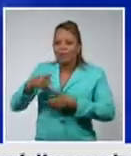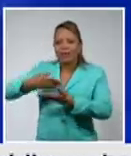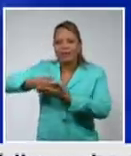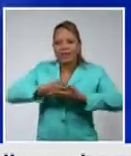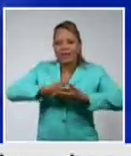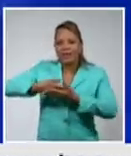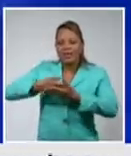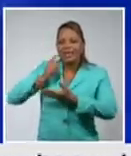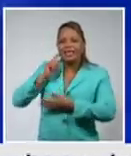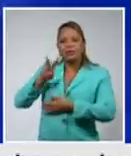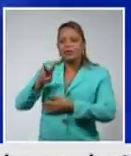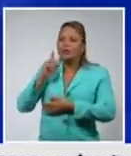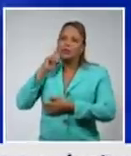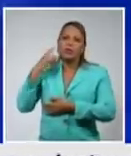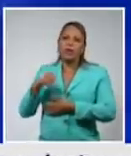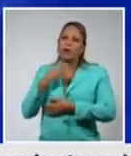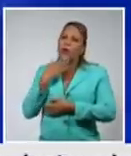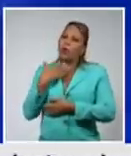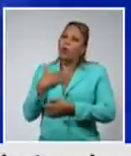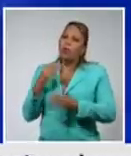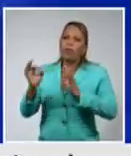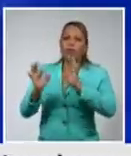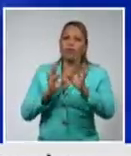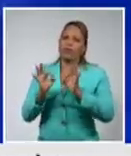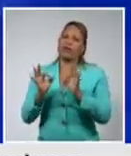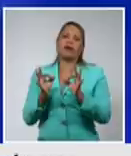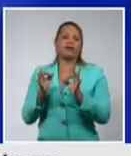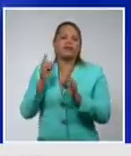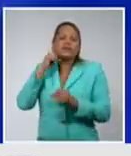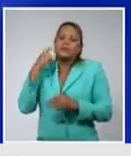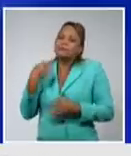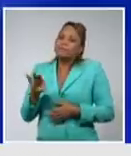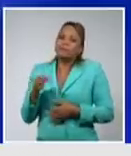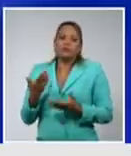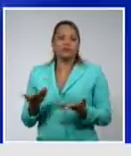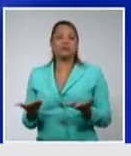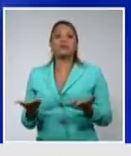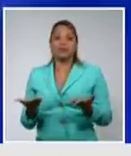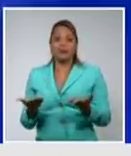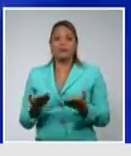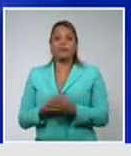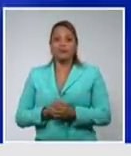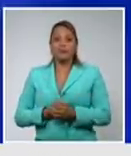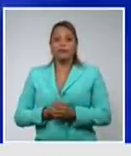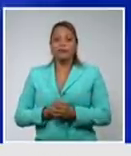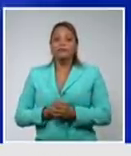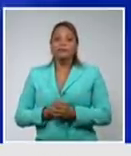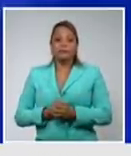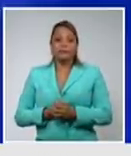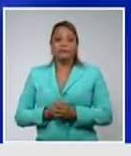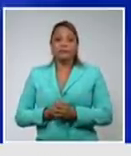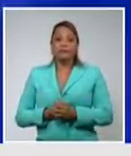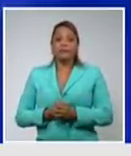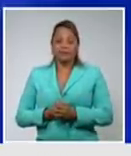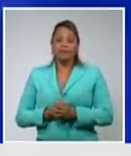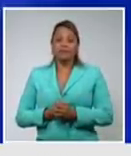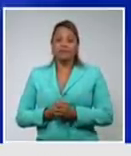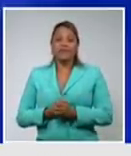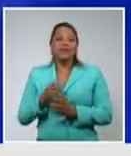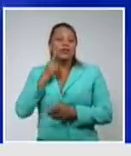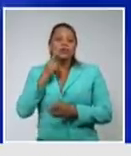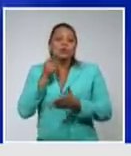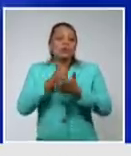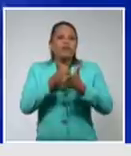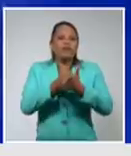pueda proteger a ese niño, cómo puede reaccionar él para enfrentar una